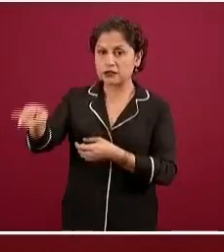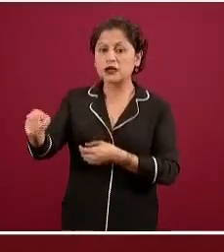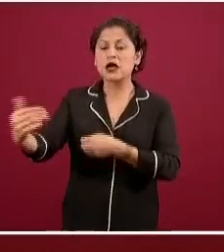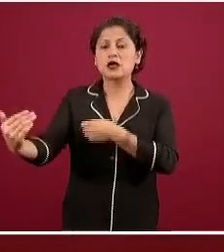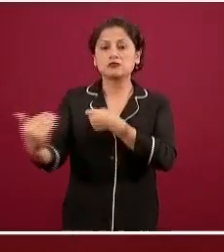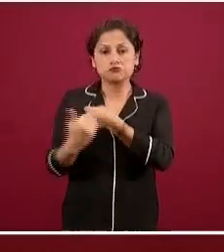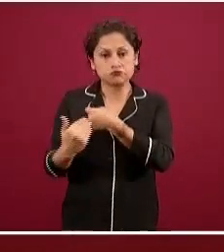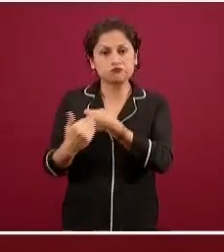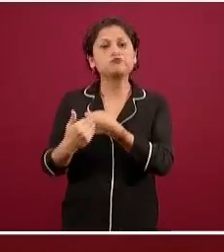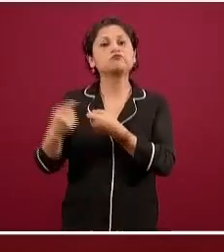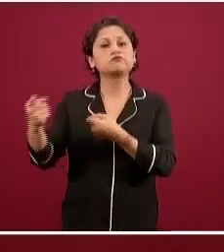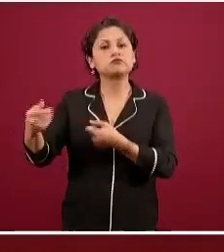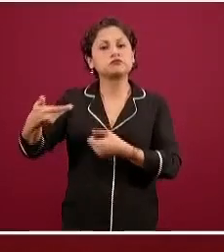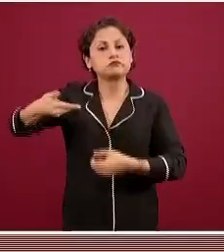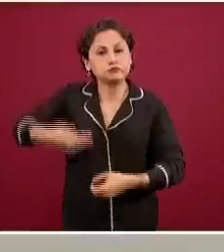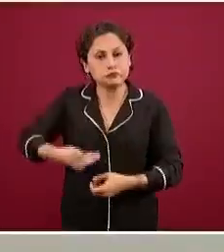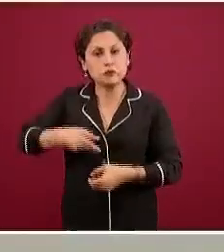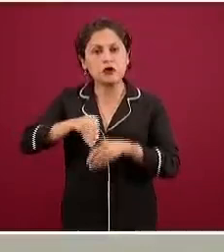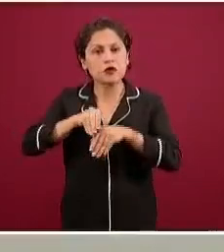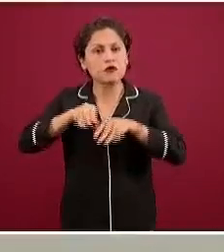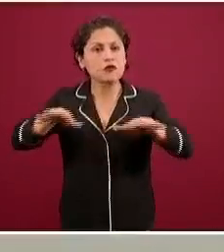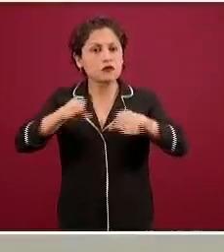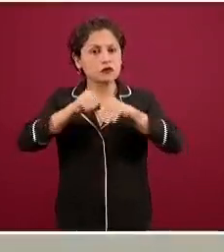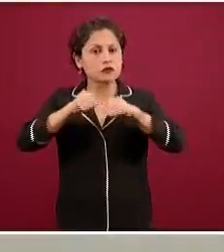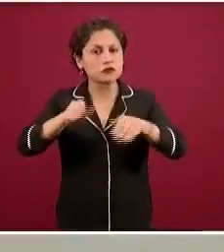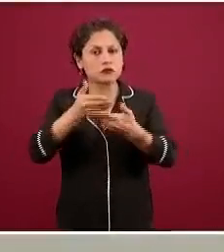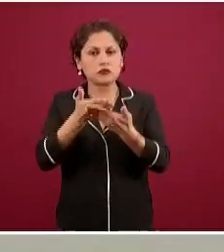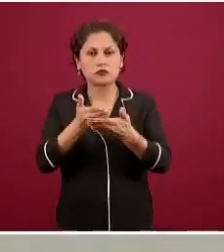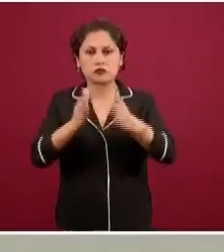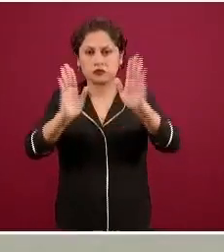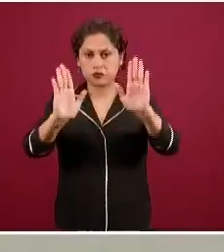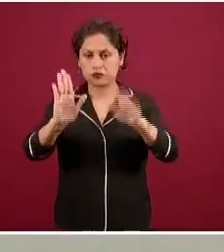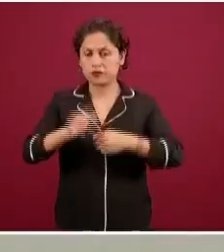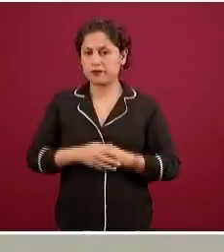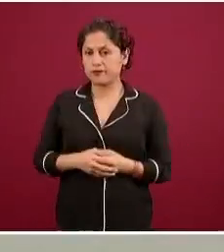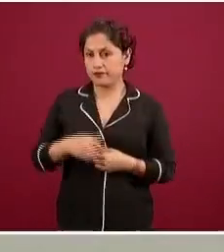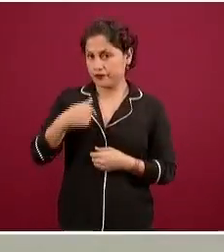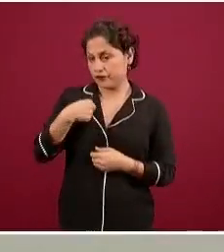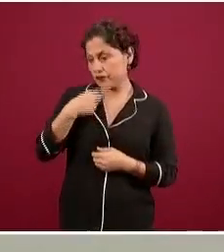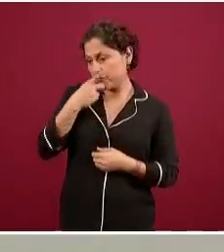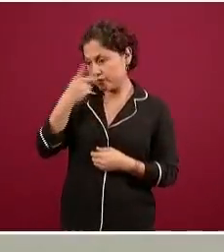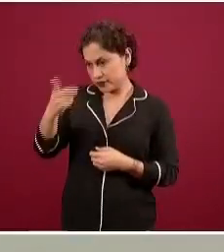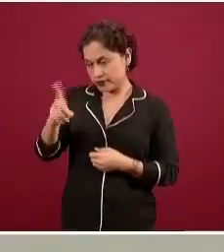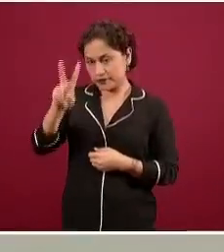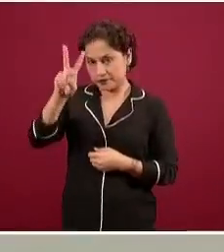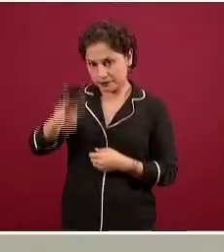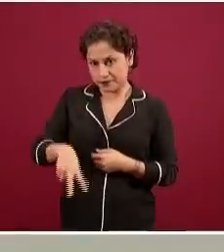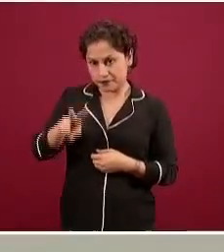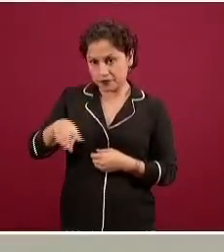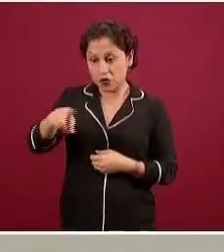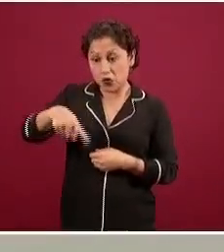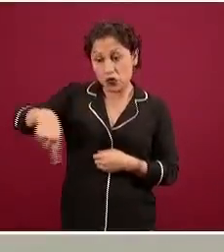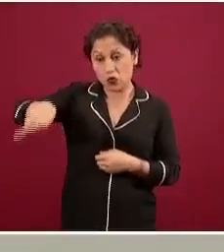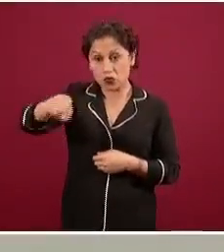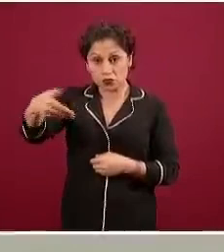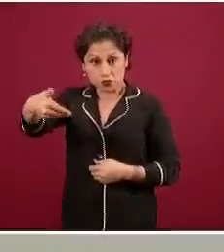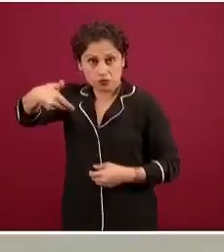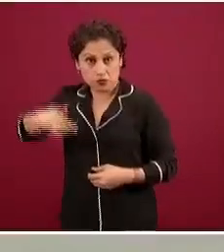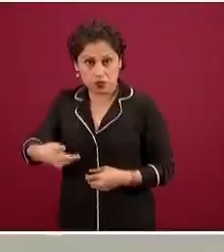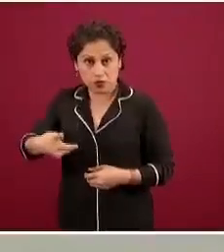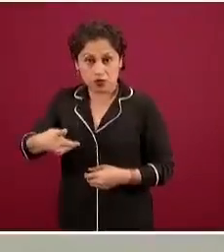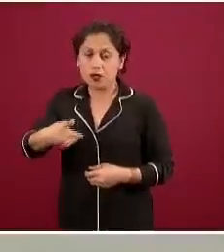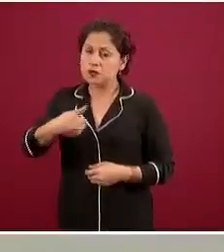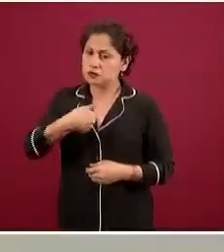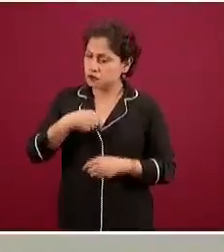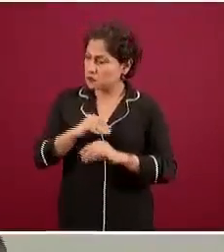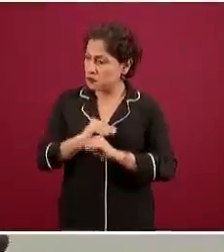la información sea pública. Les digo con todo aprecio, si ustedes piden, con mucho gusto